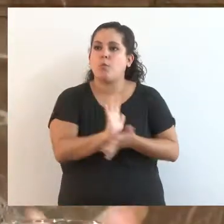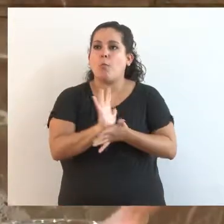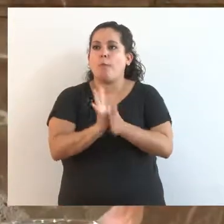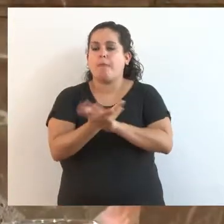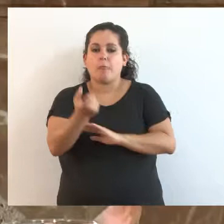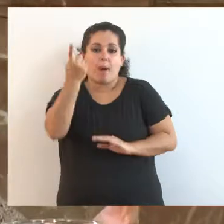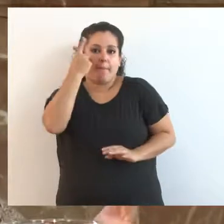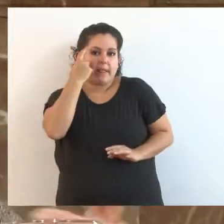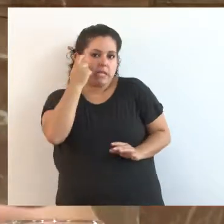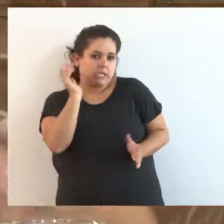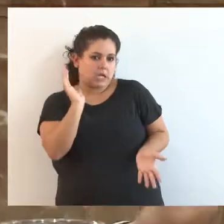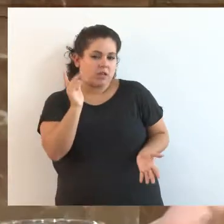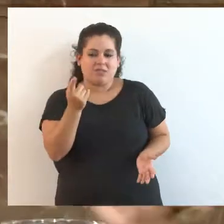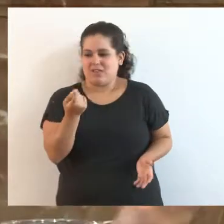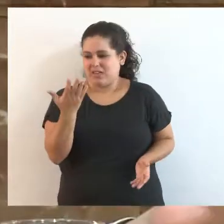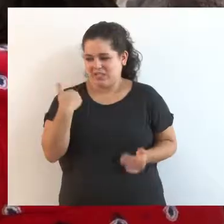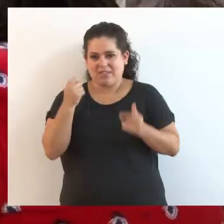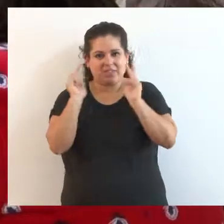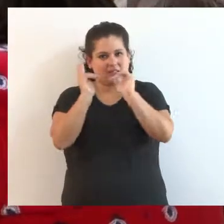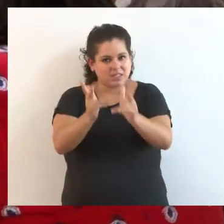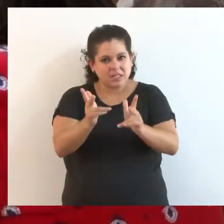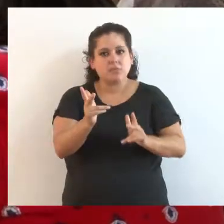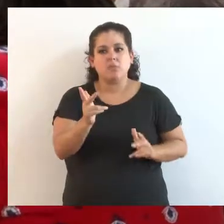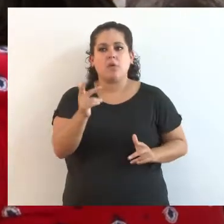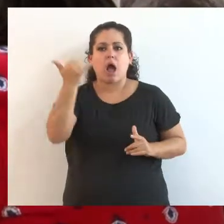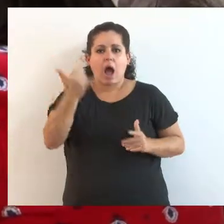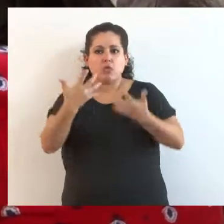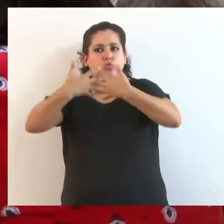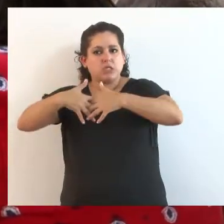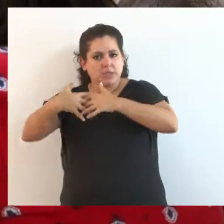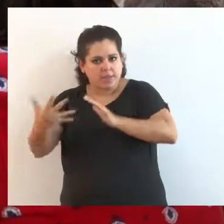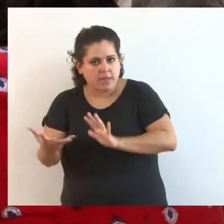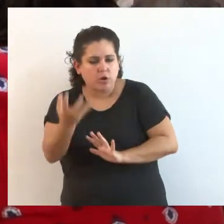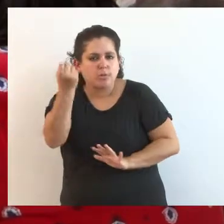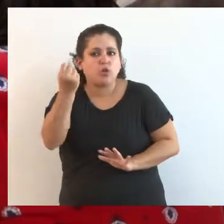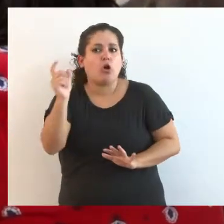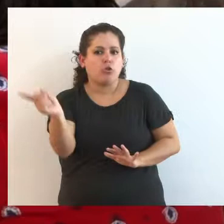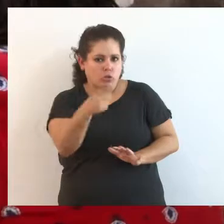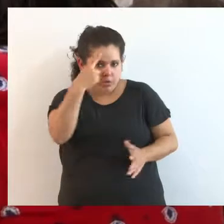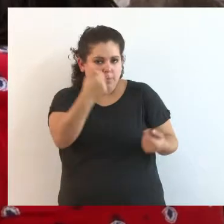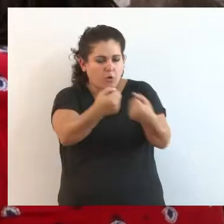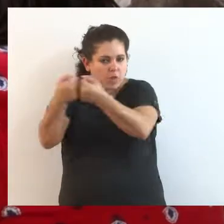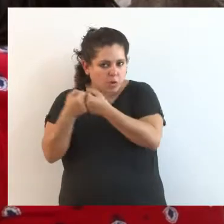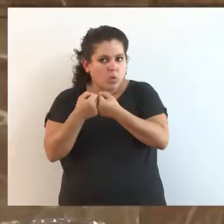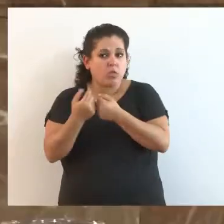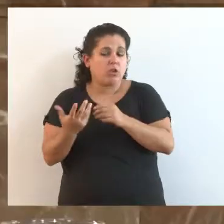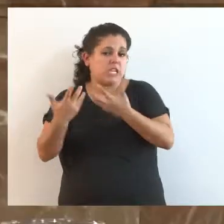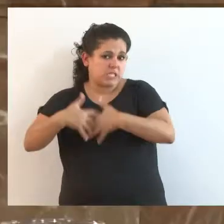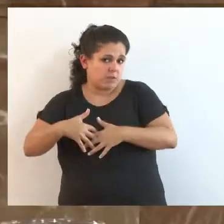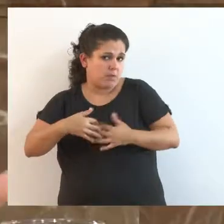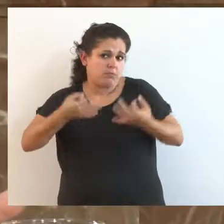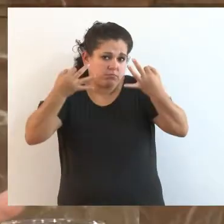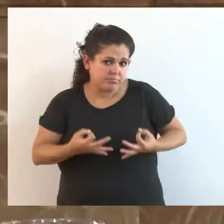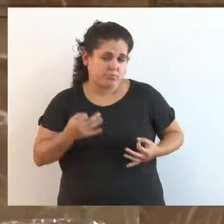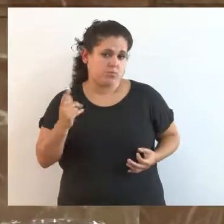un aprendizaje adquirido, un poco lo que decíamos recién, ¿no? Uno tiene un sistema de adopción y todos coincidimos que ese sistema de adopción